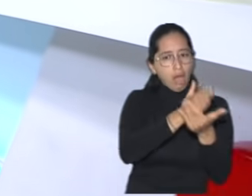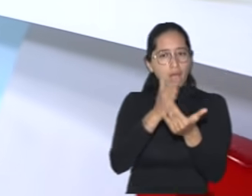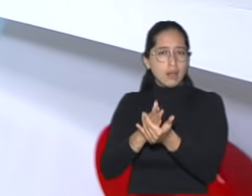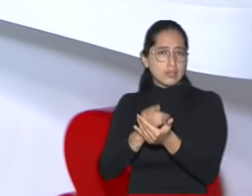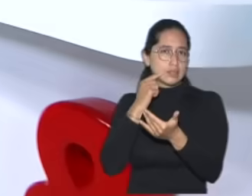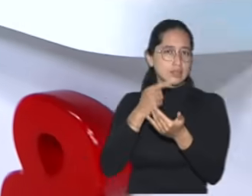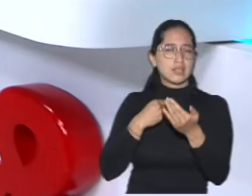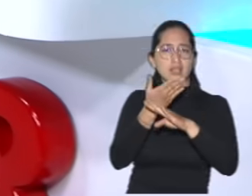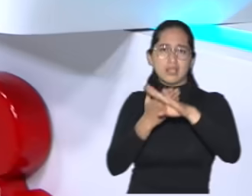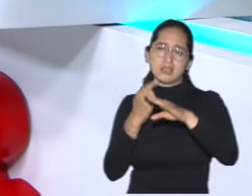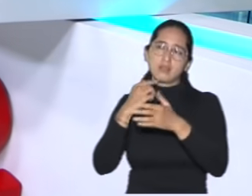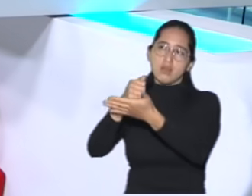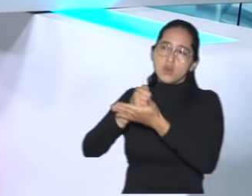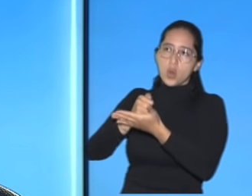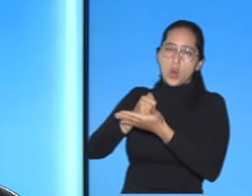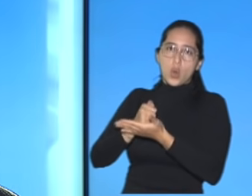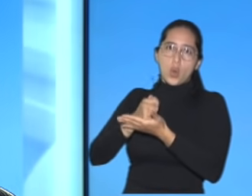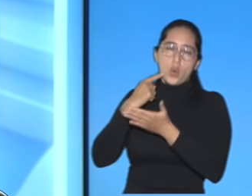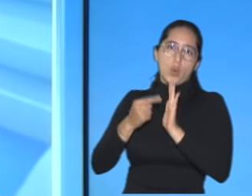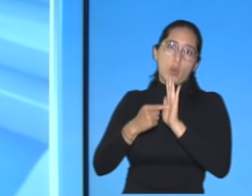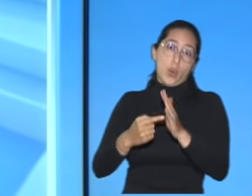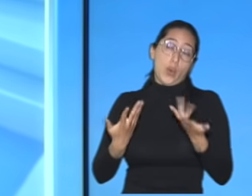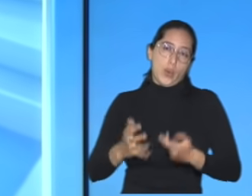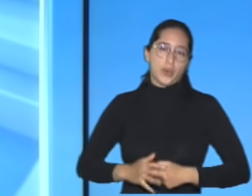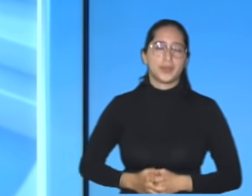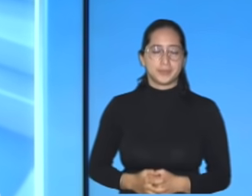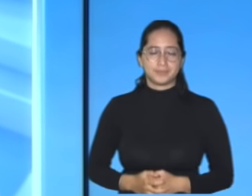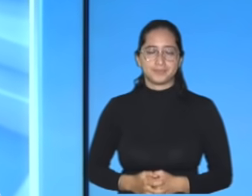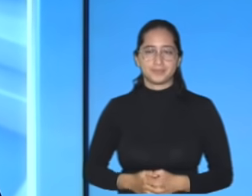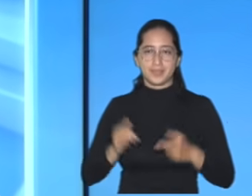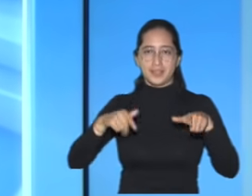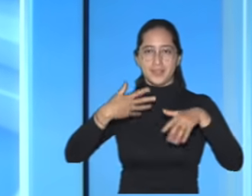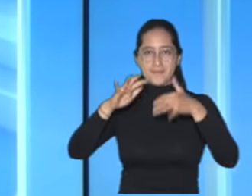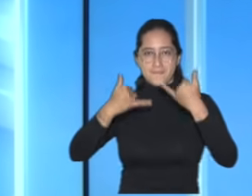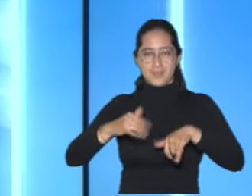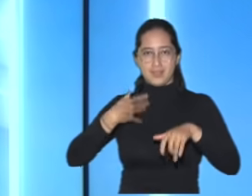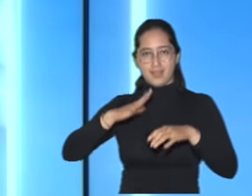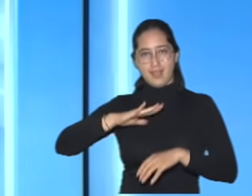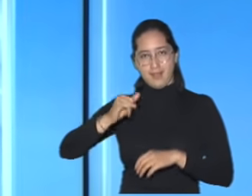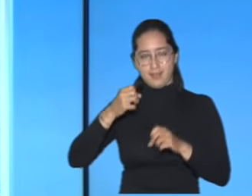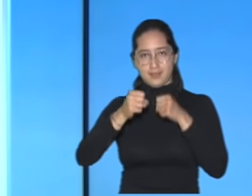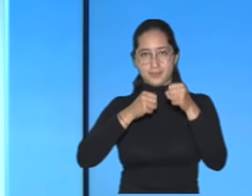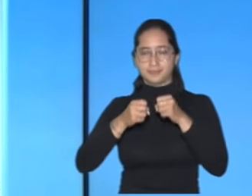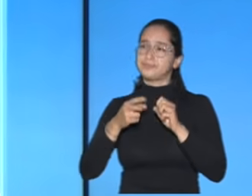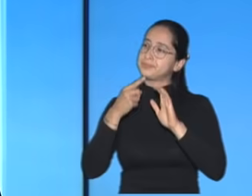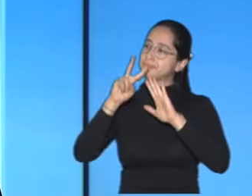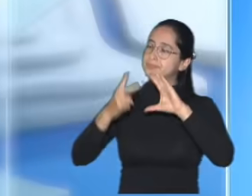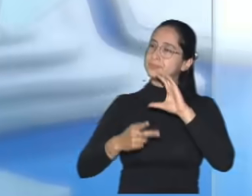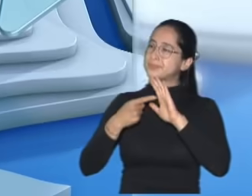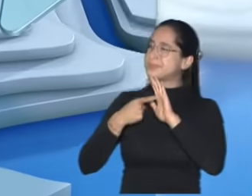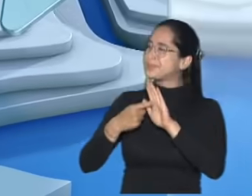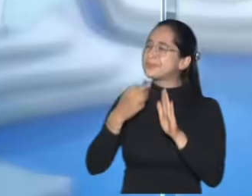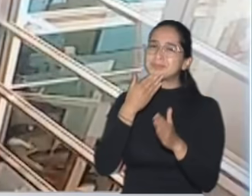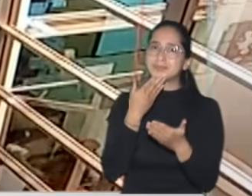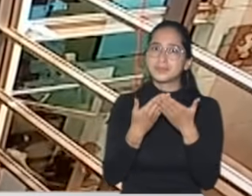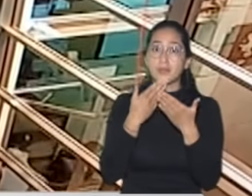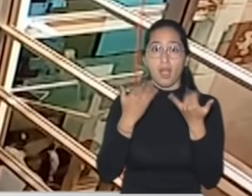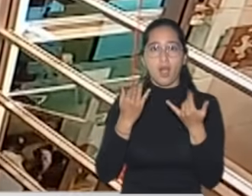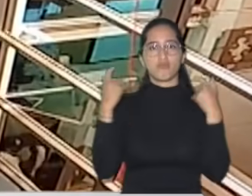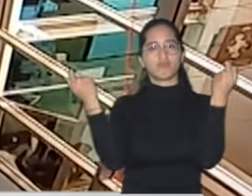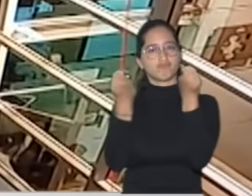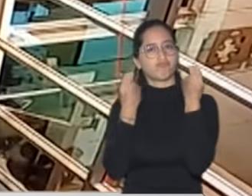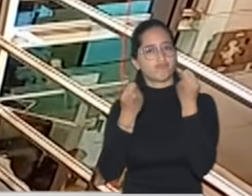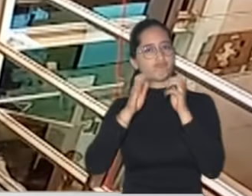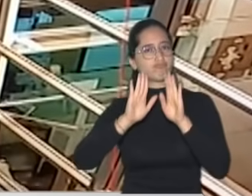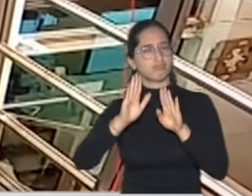Noticentro 1, CMI. Sebastián, muchas gracias. Hacemos una pausa y al regresar a Noticentro 1, CMI. Dramático